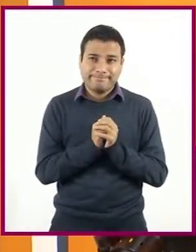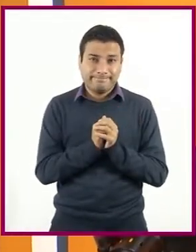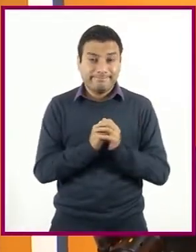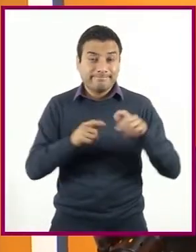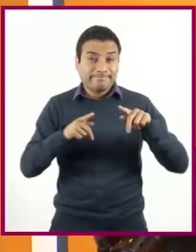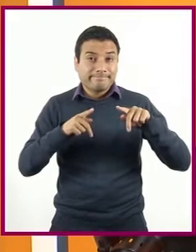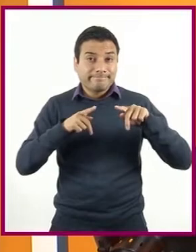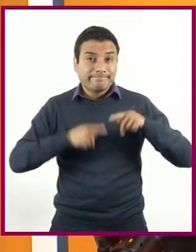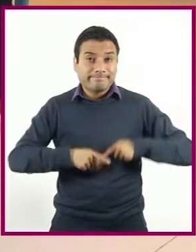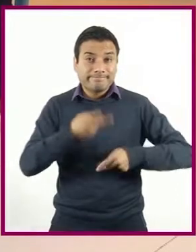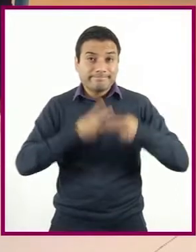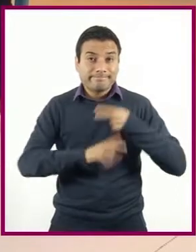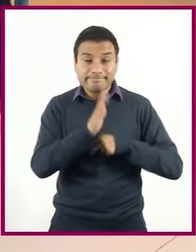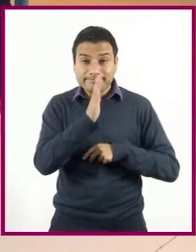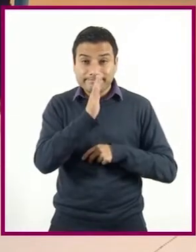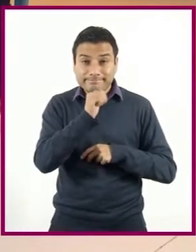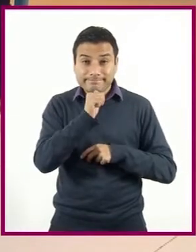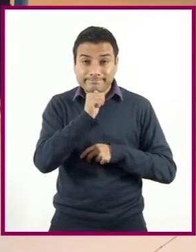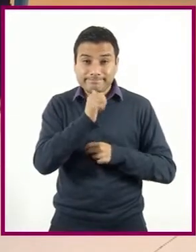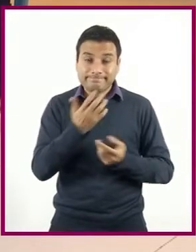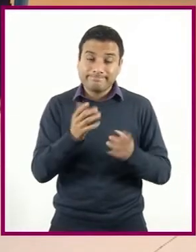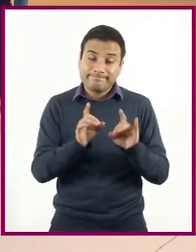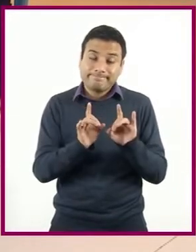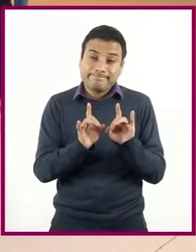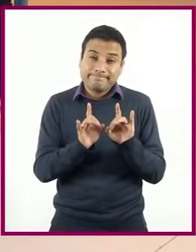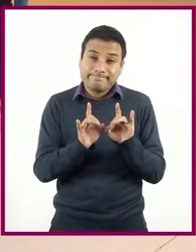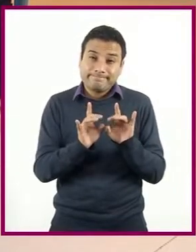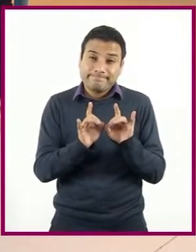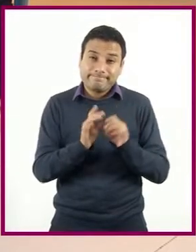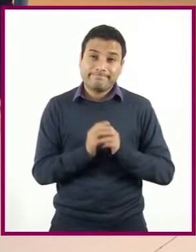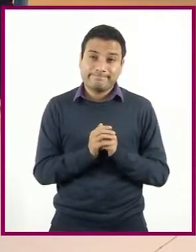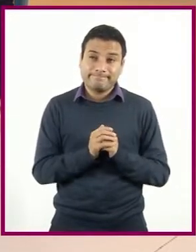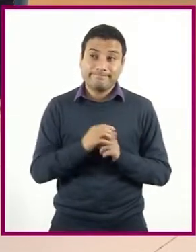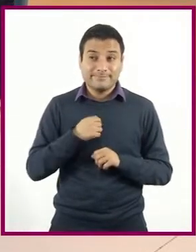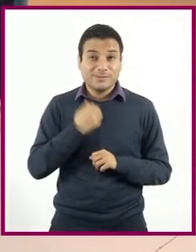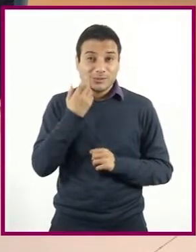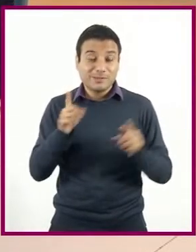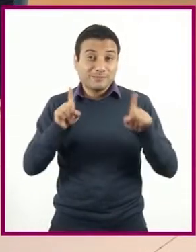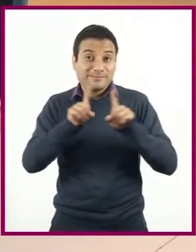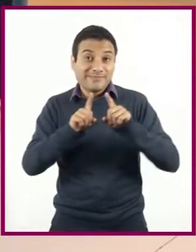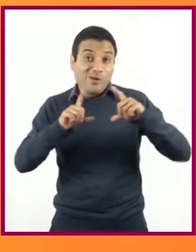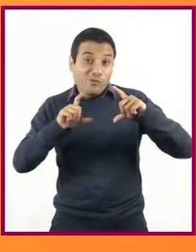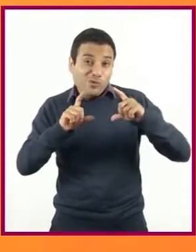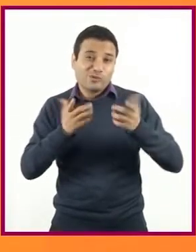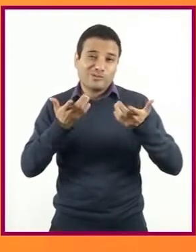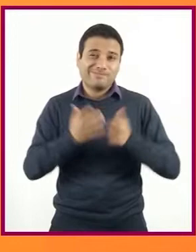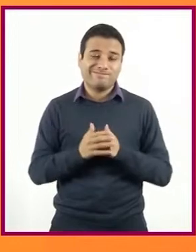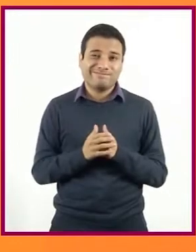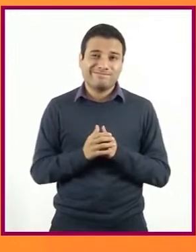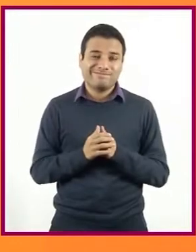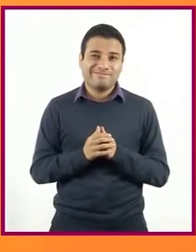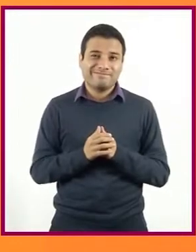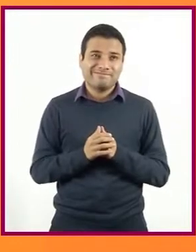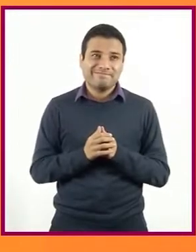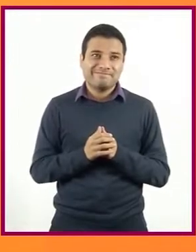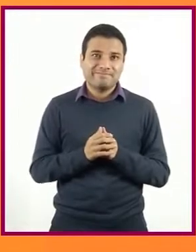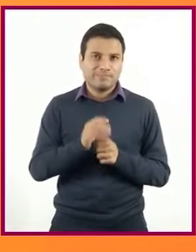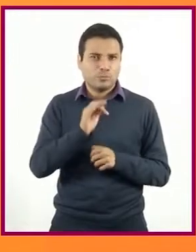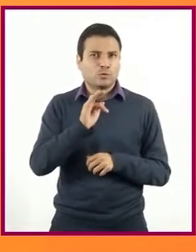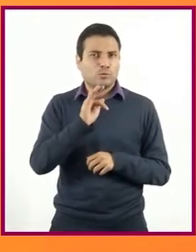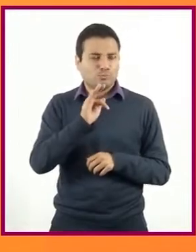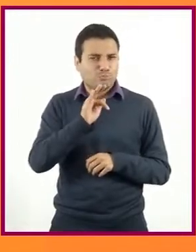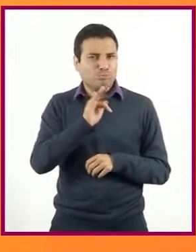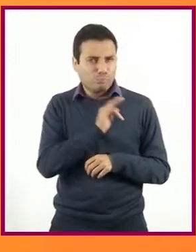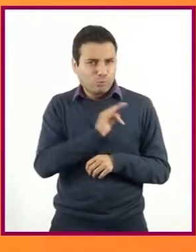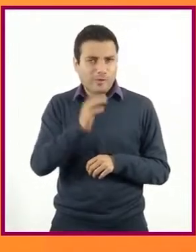invitados pudo acompañarnos. Y yo me quería tomar una foto con ellos. Pero pudimos conocer